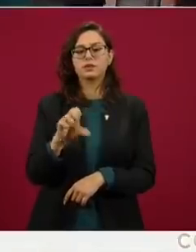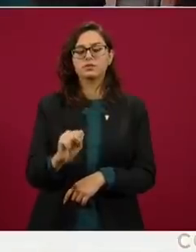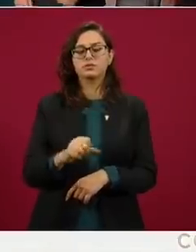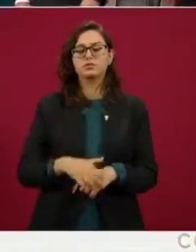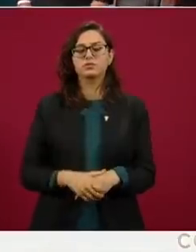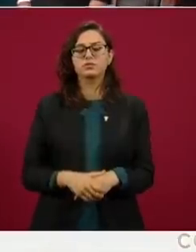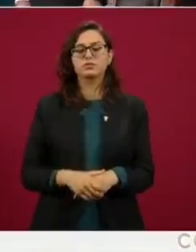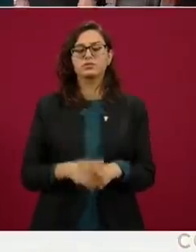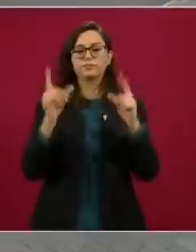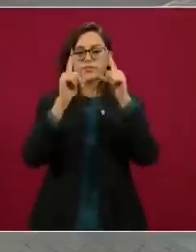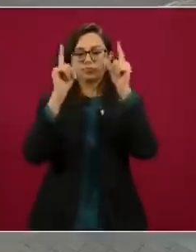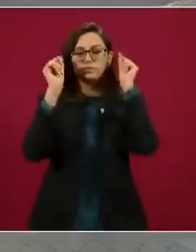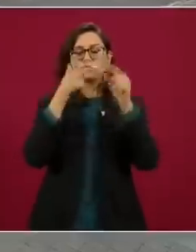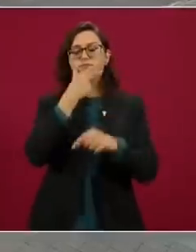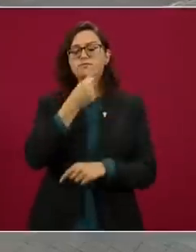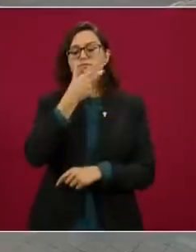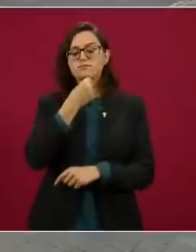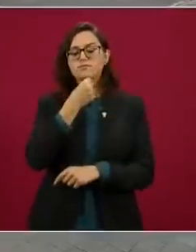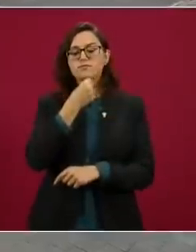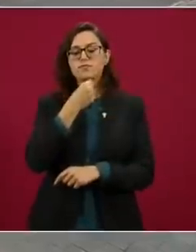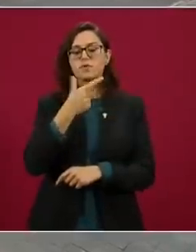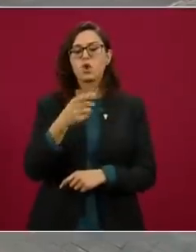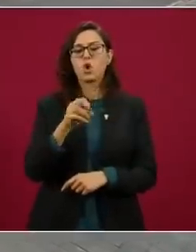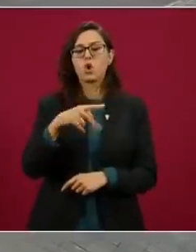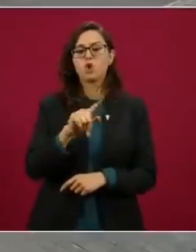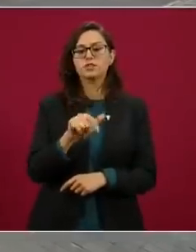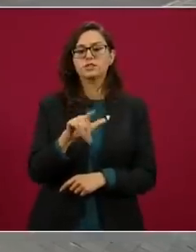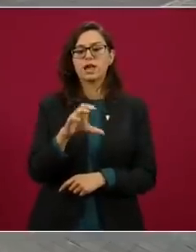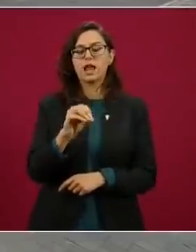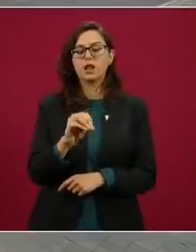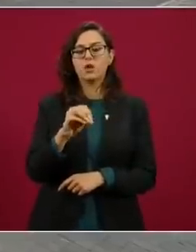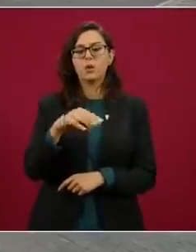enfermero gonzález martínez mariano